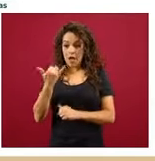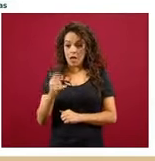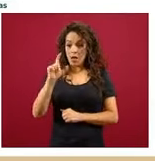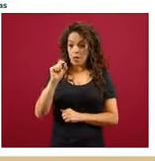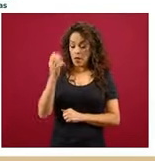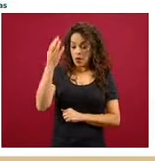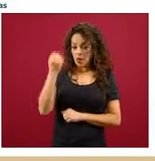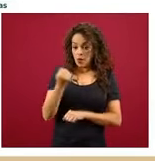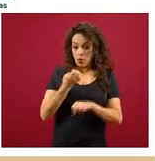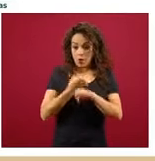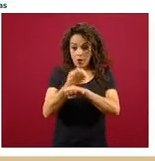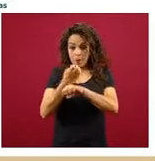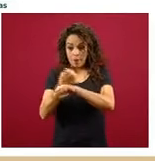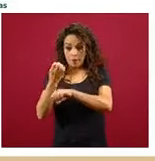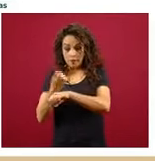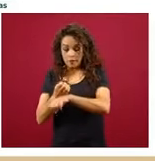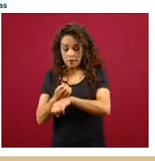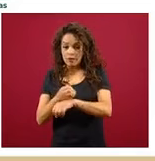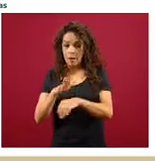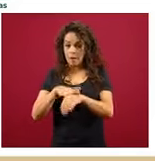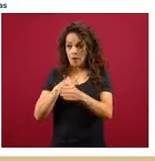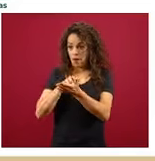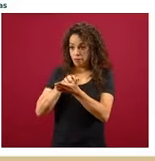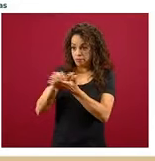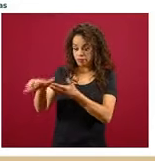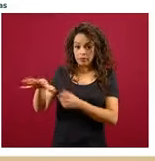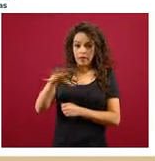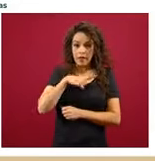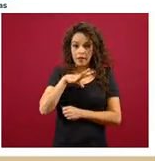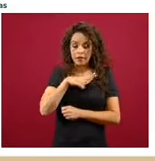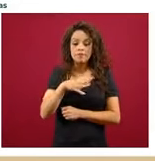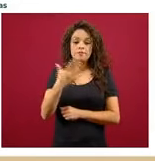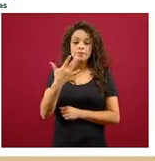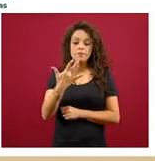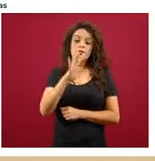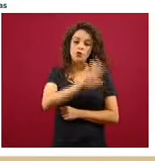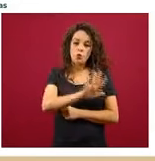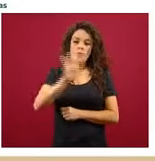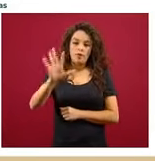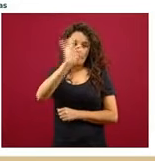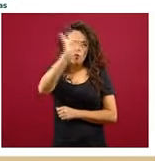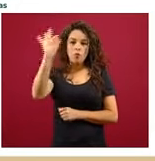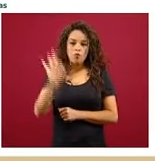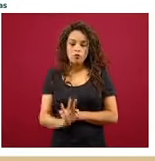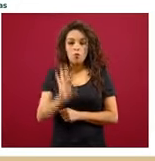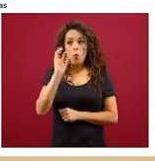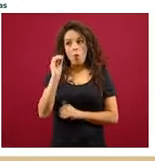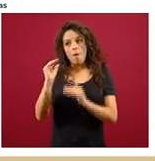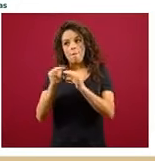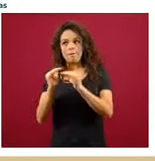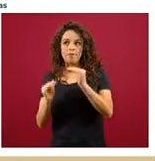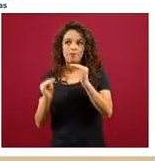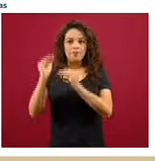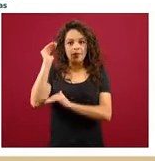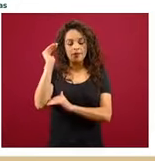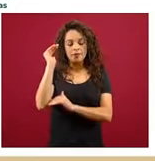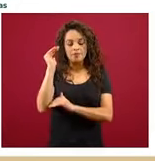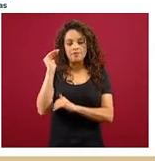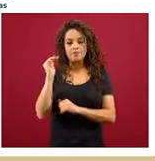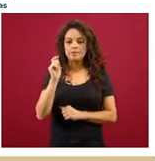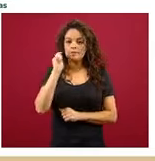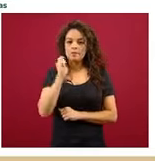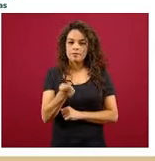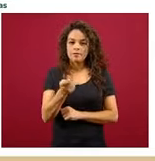entidades federativas, la gran mayoría, tienen inclusive 55% o más es decir, más de la